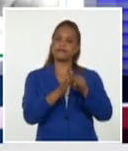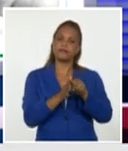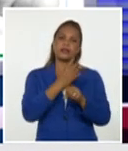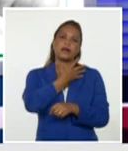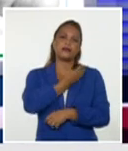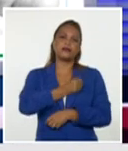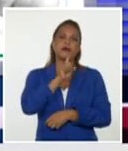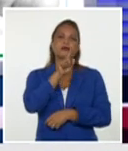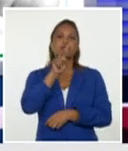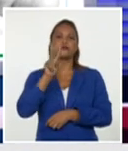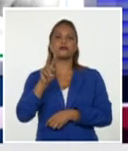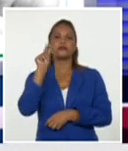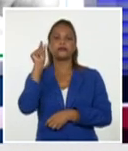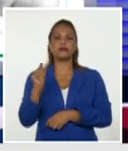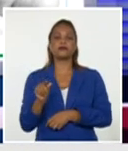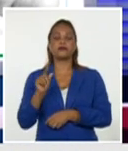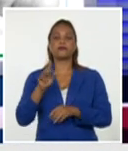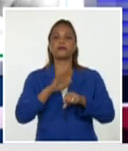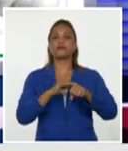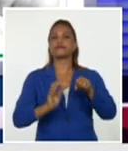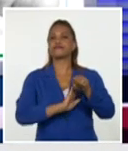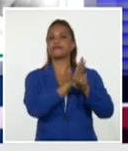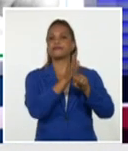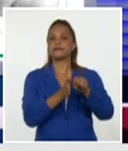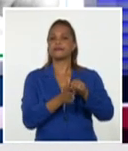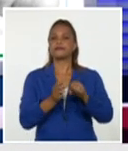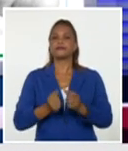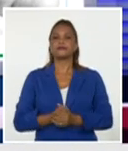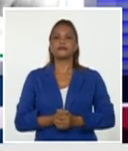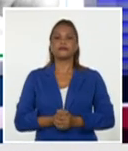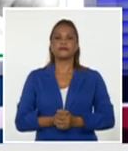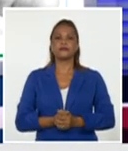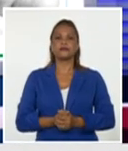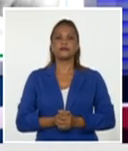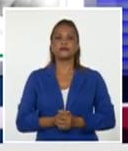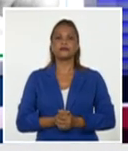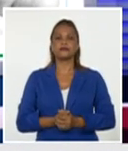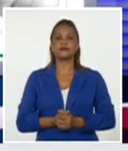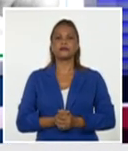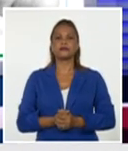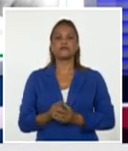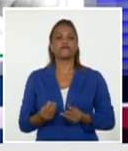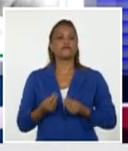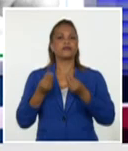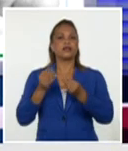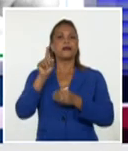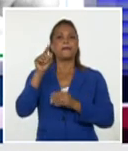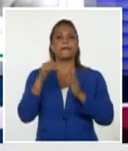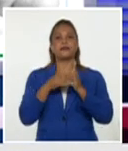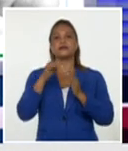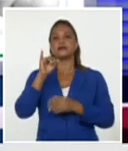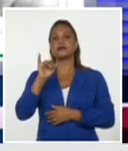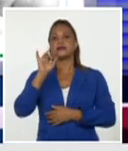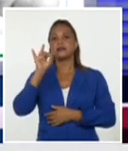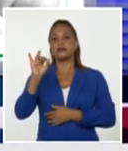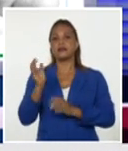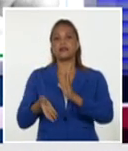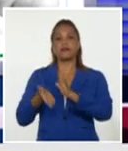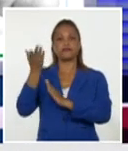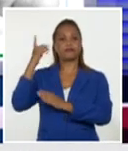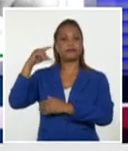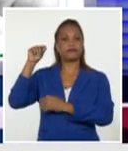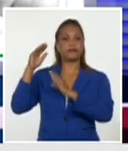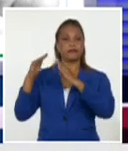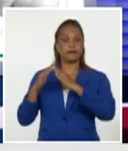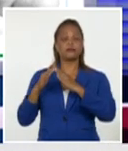12 fallecidos como consecuencia de la enfermedad. Fueron otorgadas 1.067 altas clínicas,